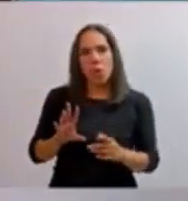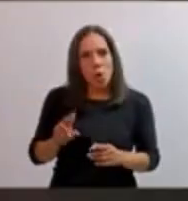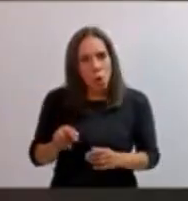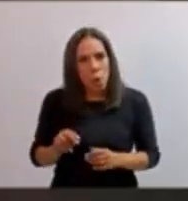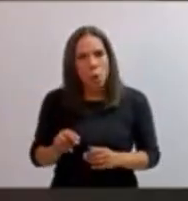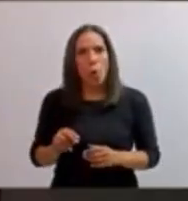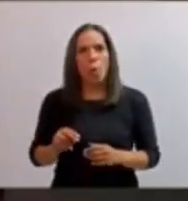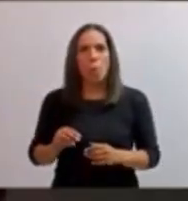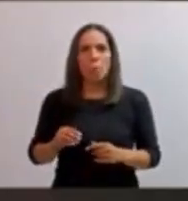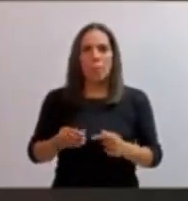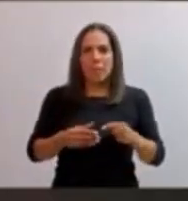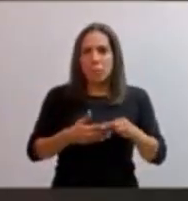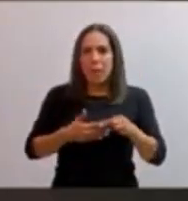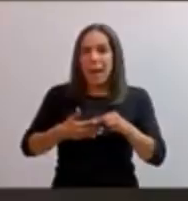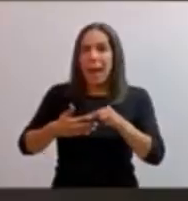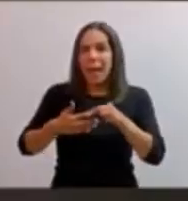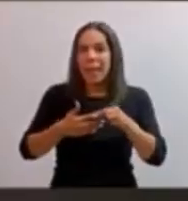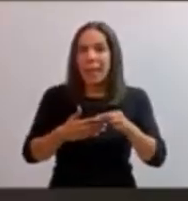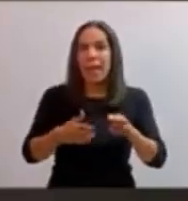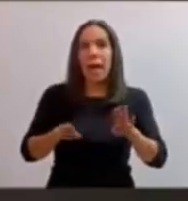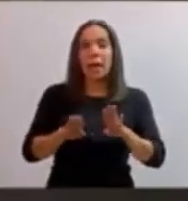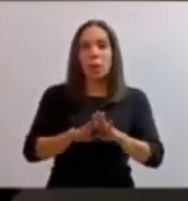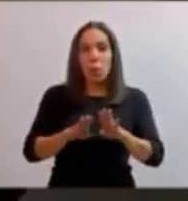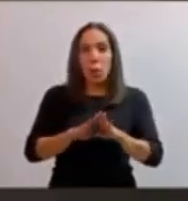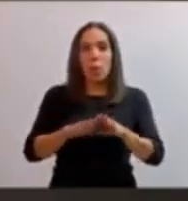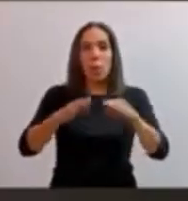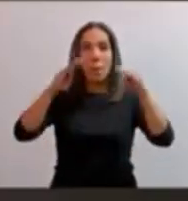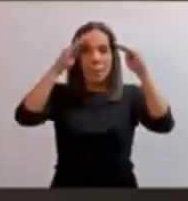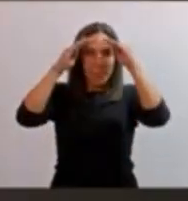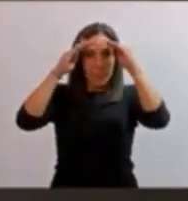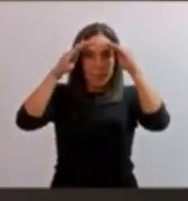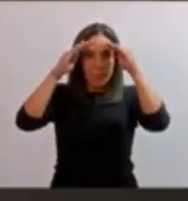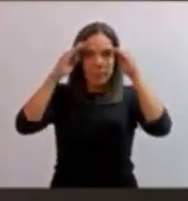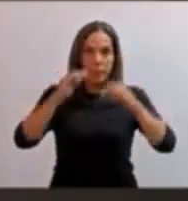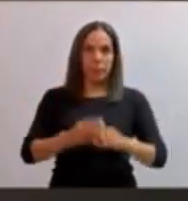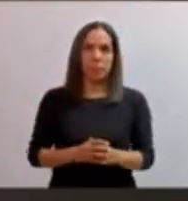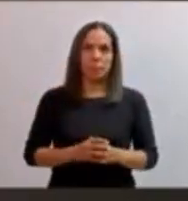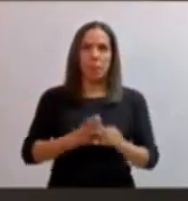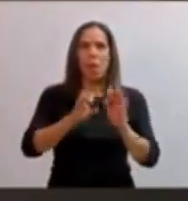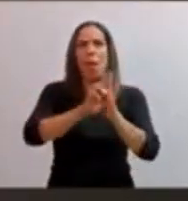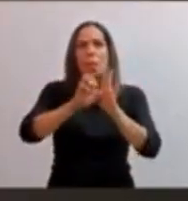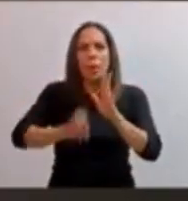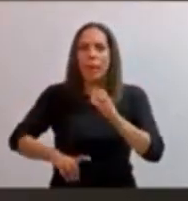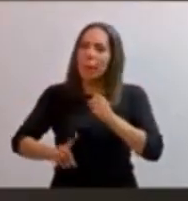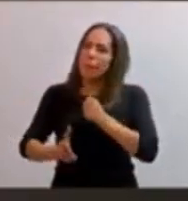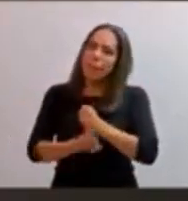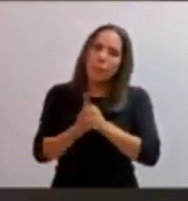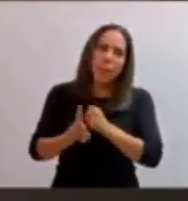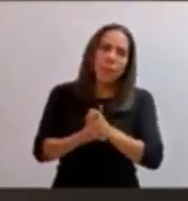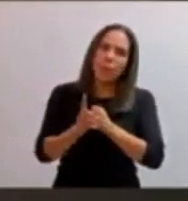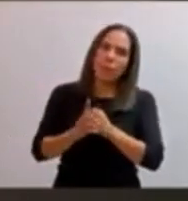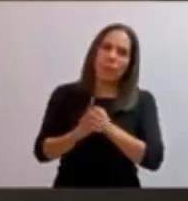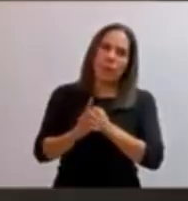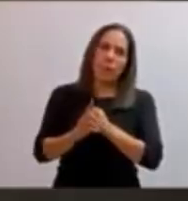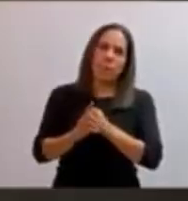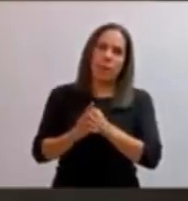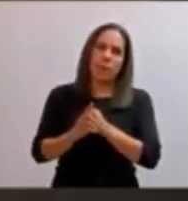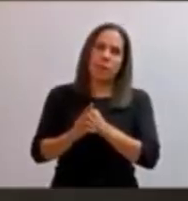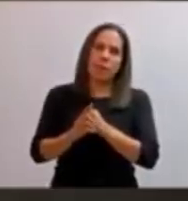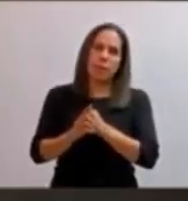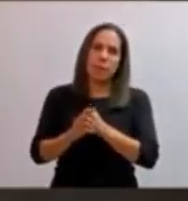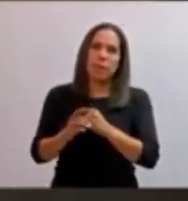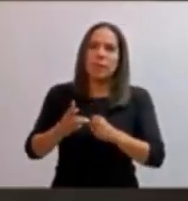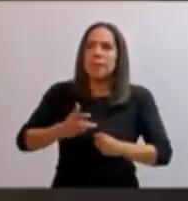está centrada, por ejemplo, en los problemas, o como usted dice, en el cómo me siento, ¿no?, la parte emocional que